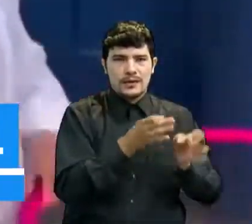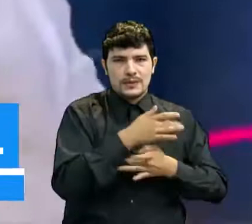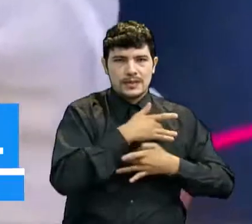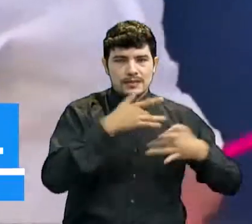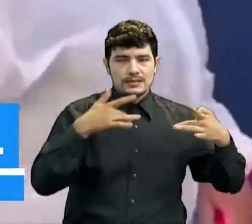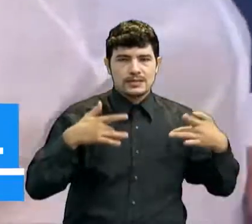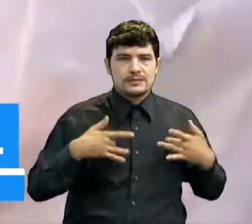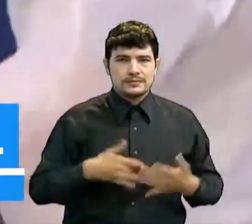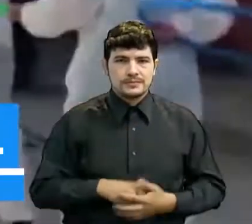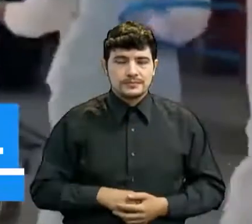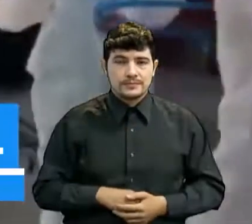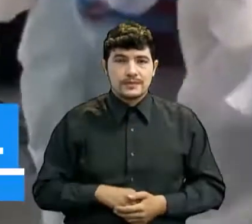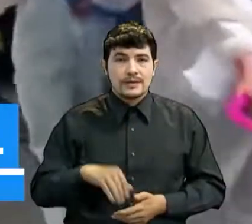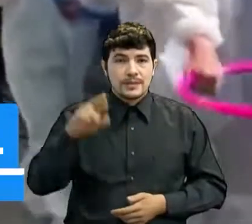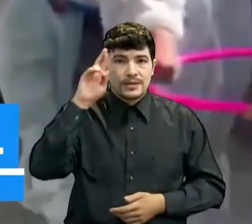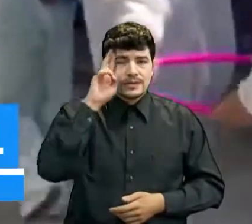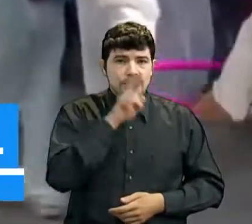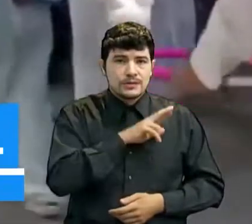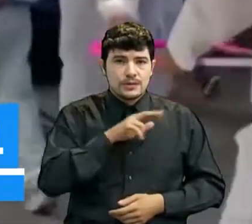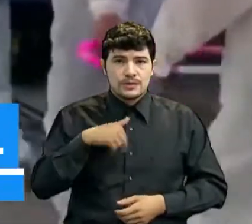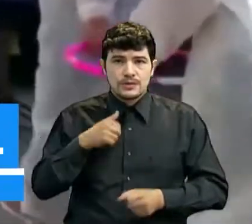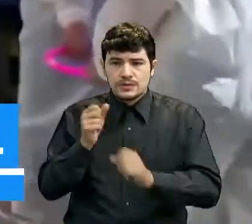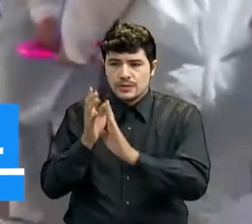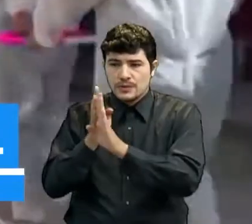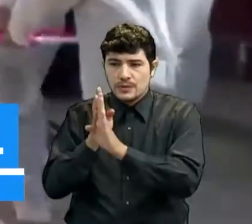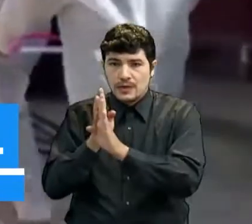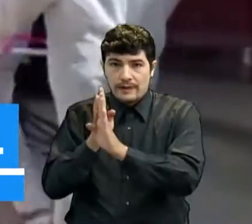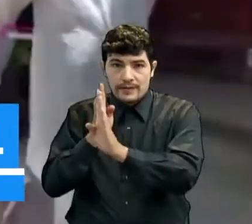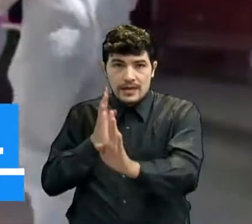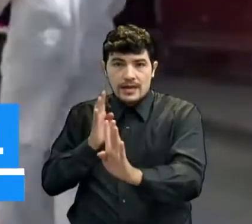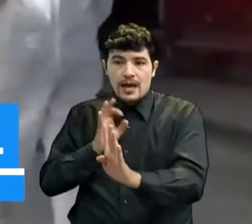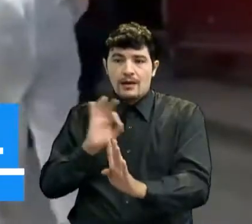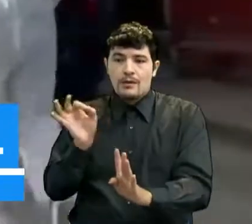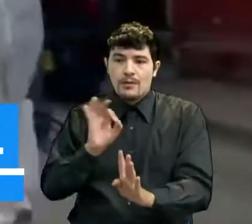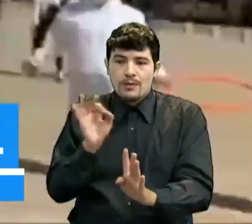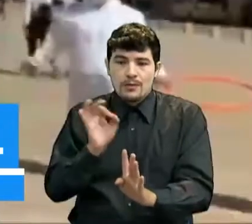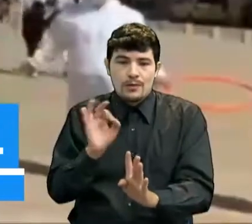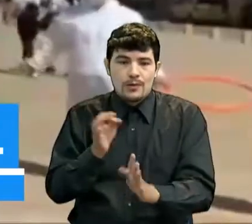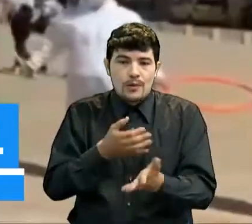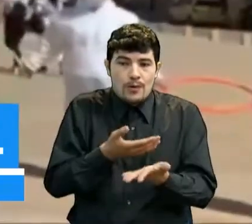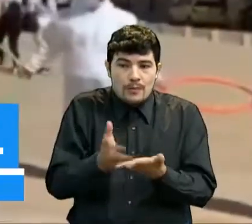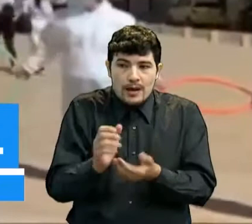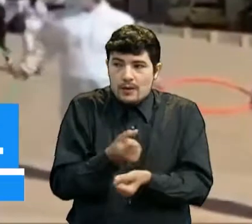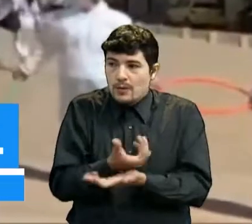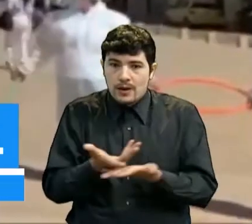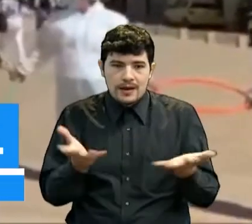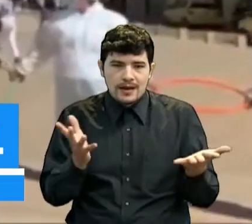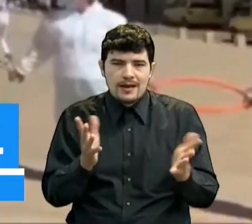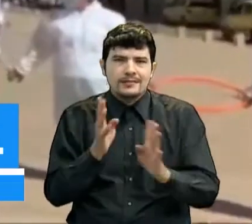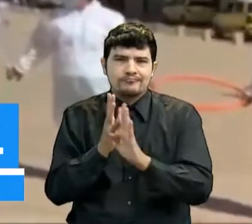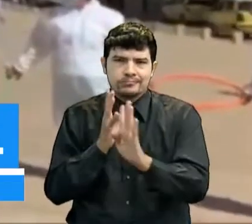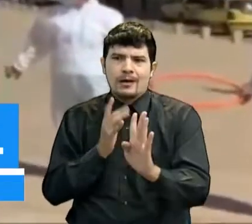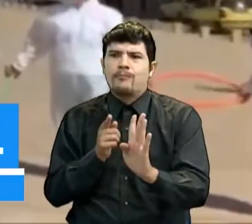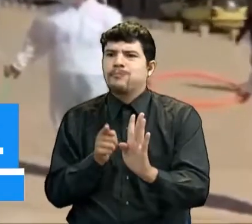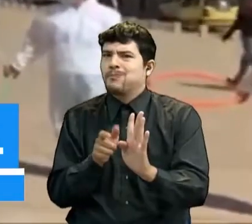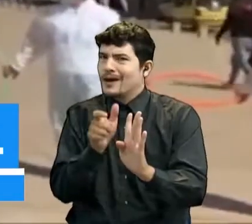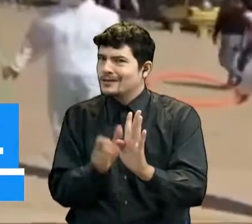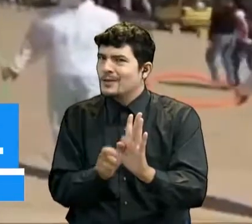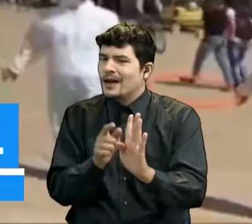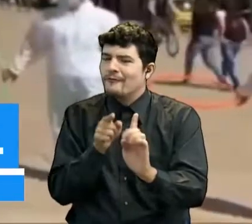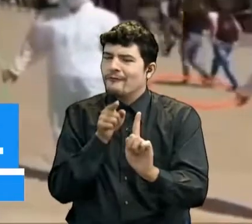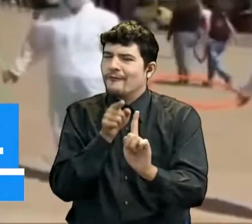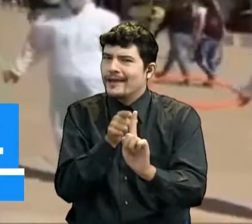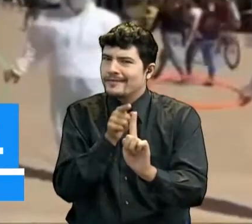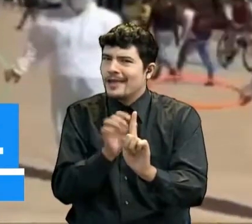fila, podemos estar al lado de alguna persona sintomática. Quiere decir que no sabe si tiene el virus, pero sin embargo